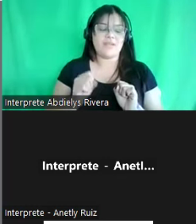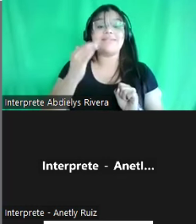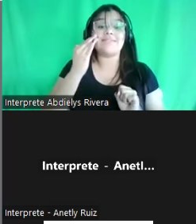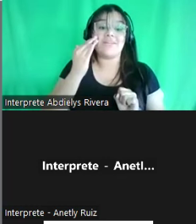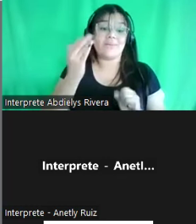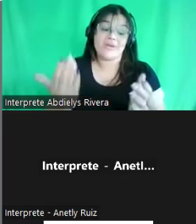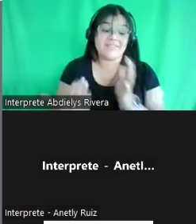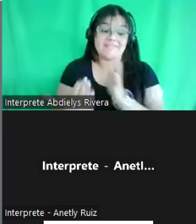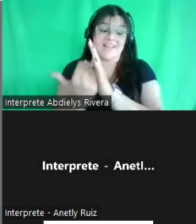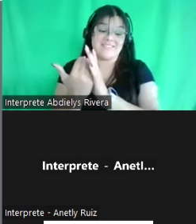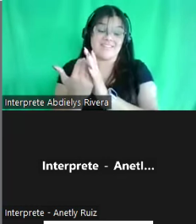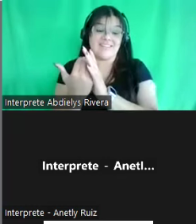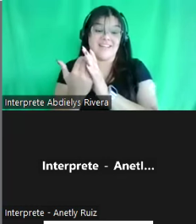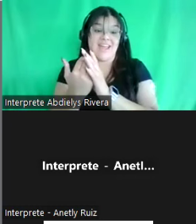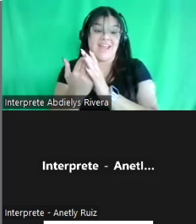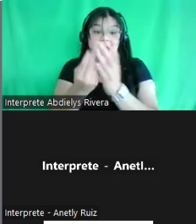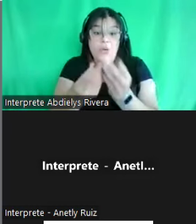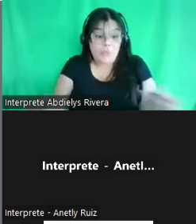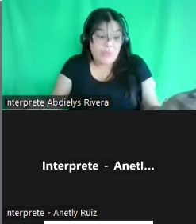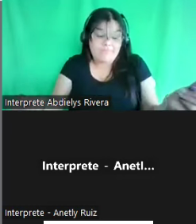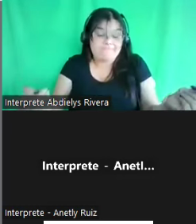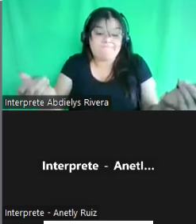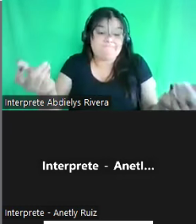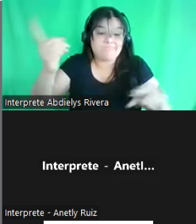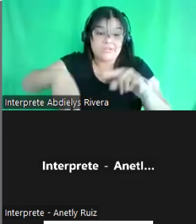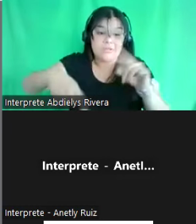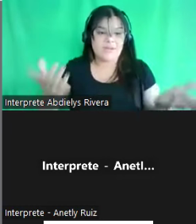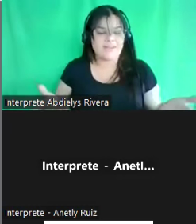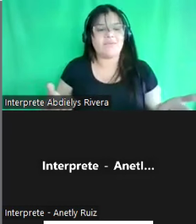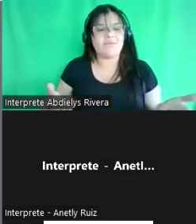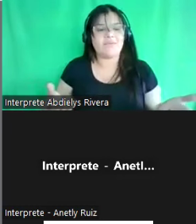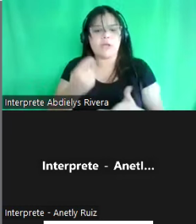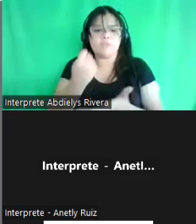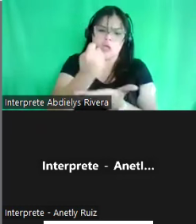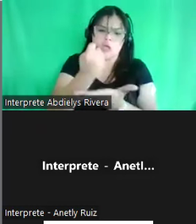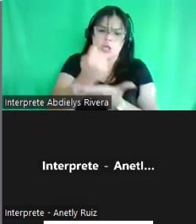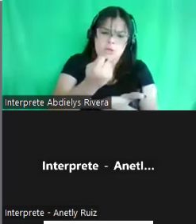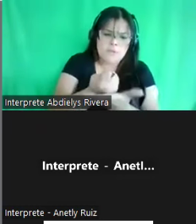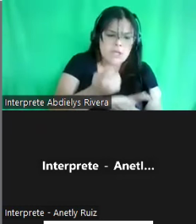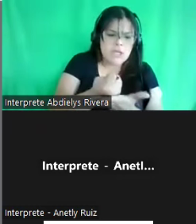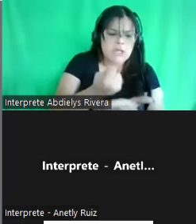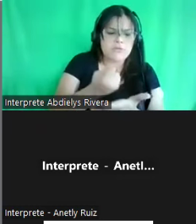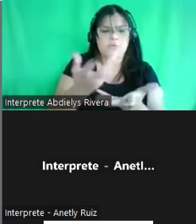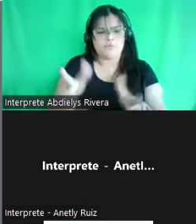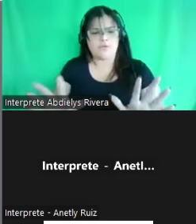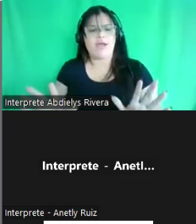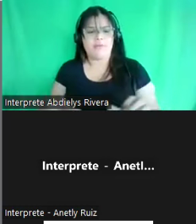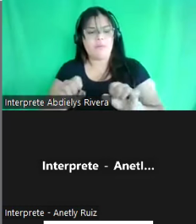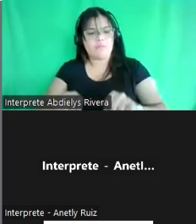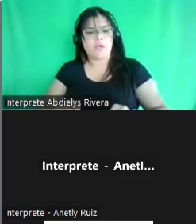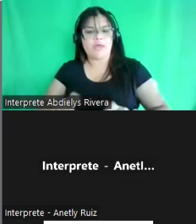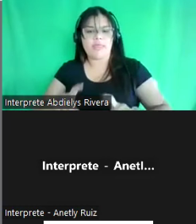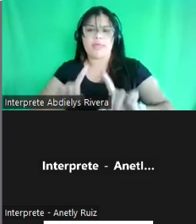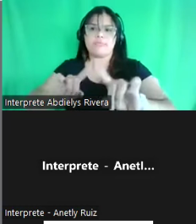cura. Solamente se puede tratar la enfermedad. Al tratar la enfermedad, el paciente pues tiene que ir a unas sesiones